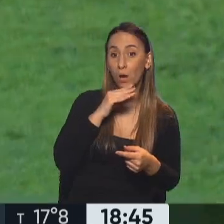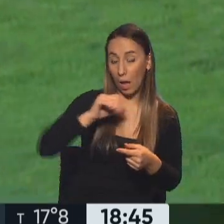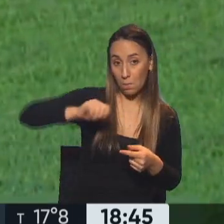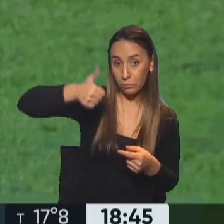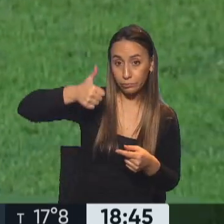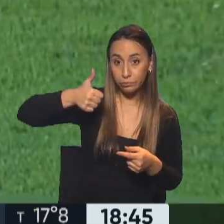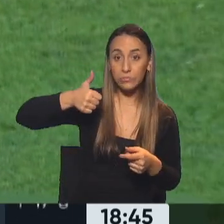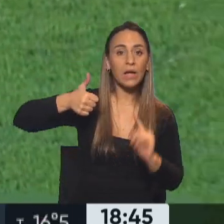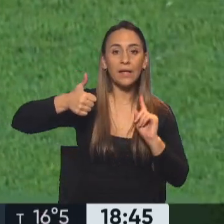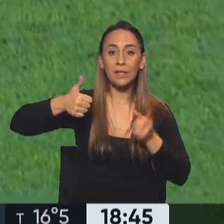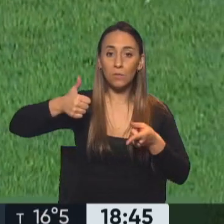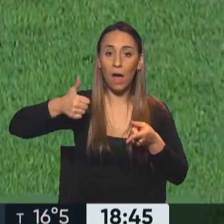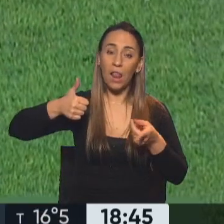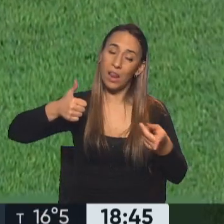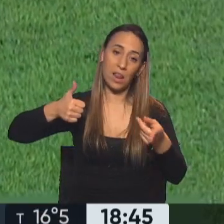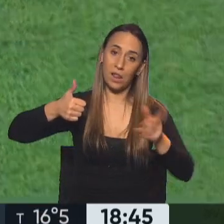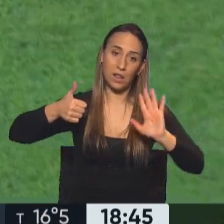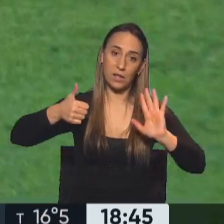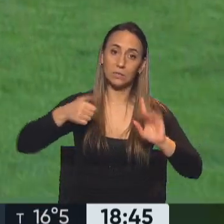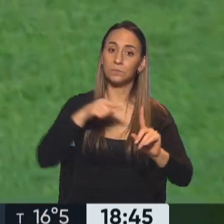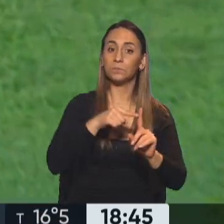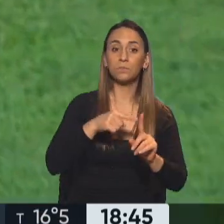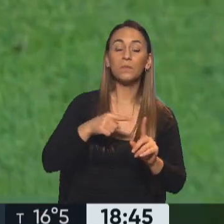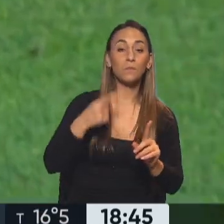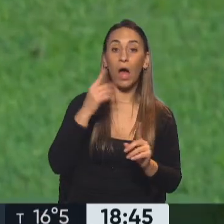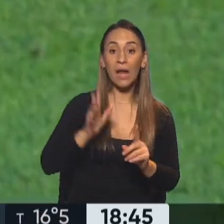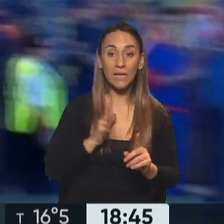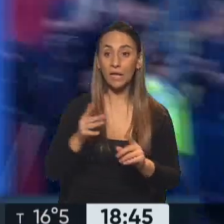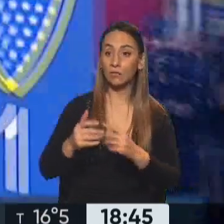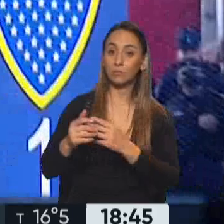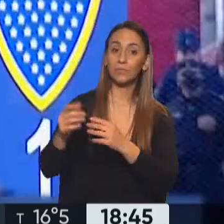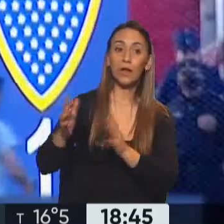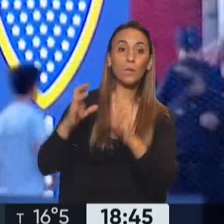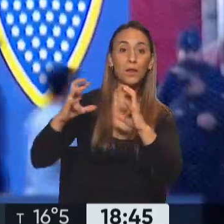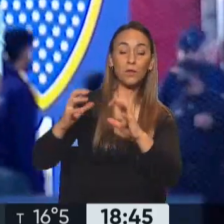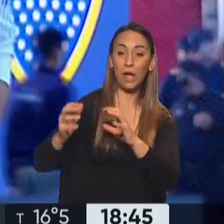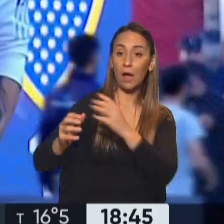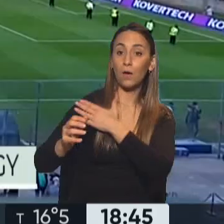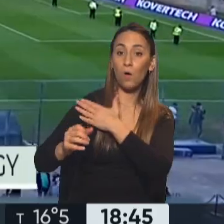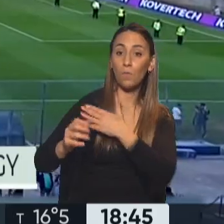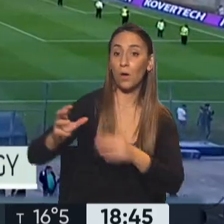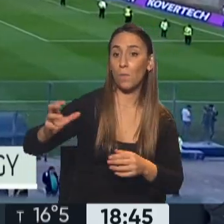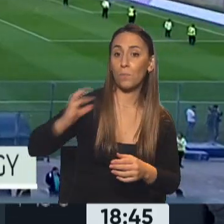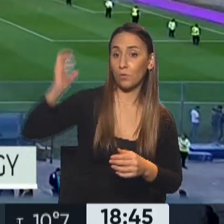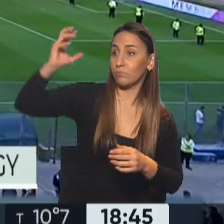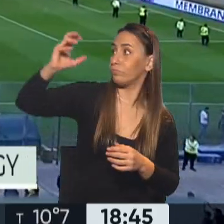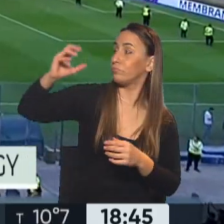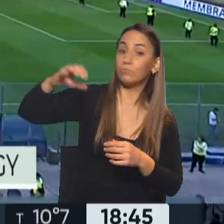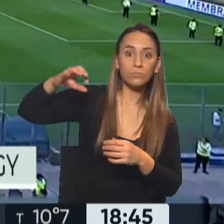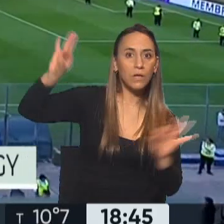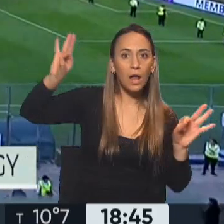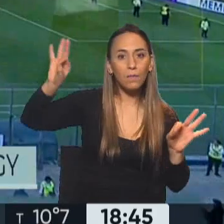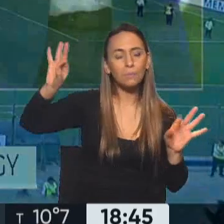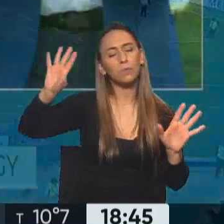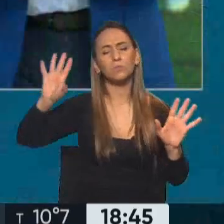Esta Minio sin brazo, con el hombro la sacó. Mastrange lo dijo, se terminó. Saludo de los